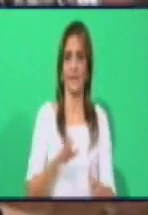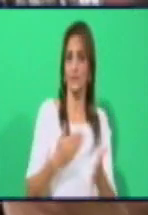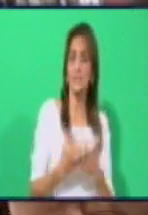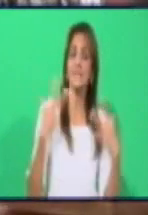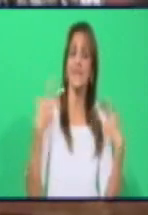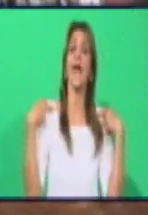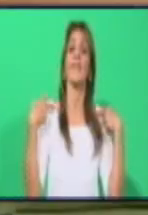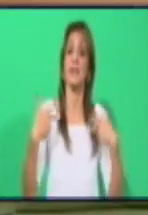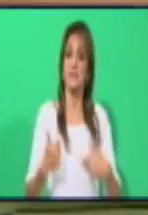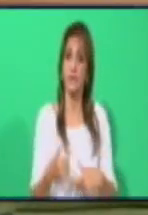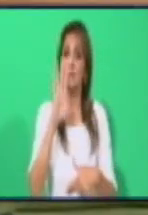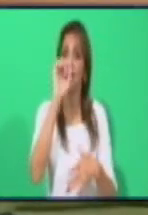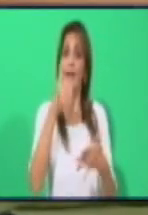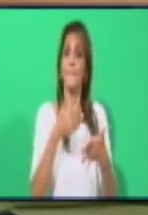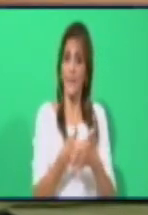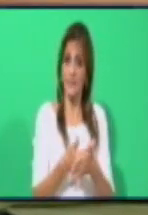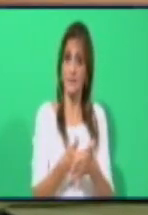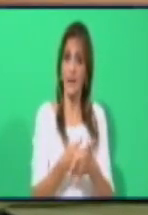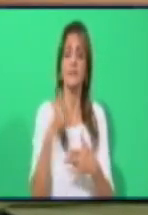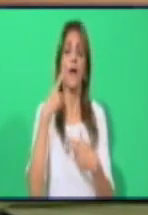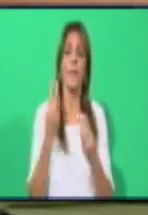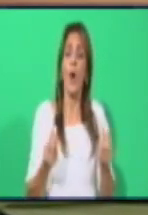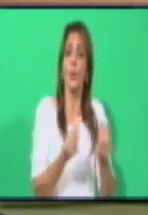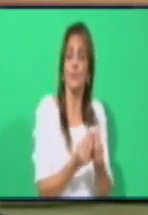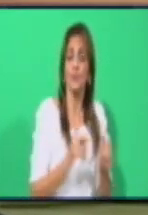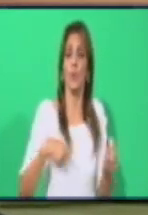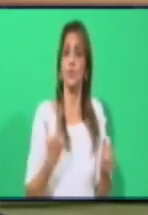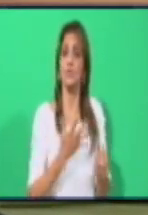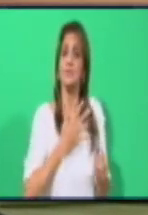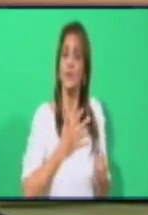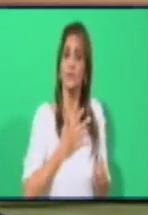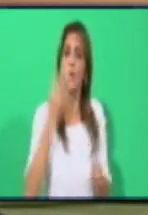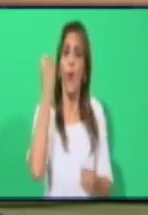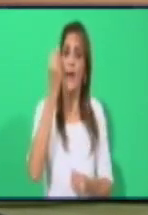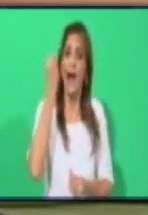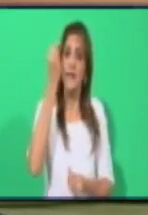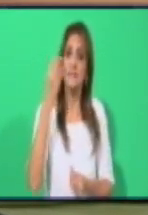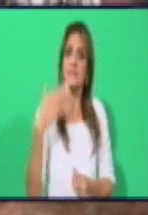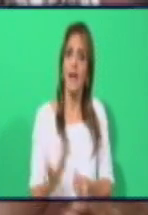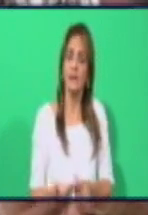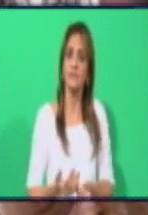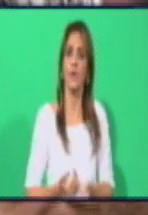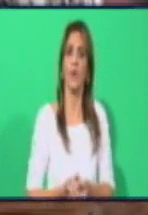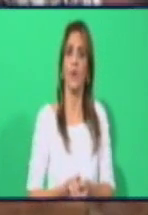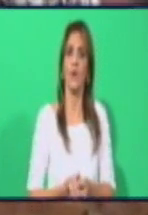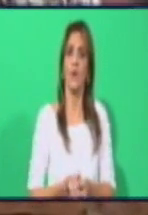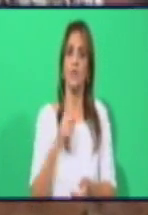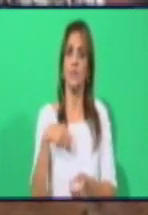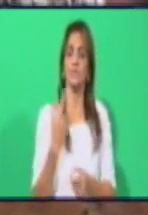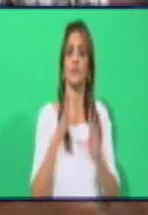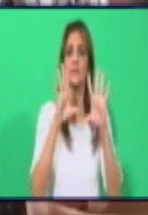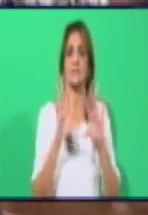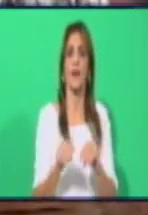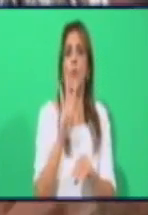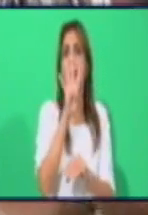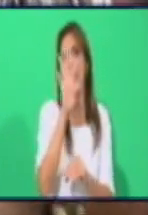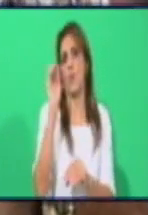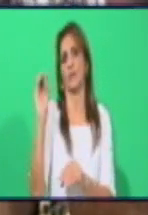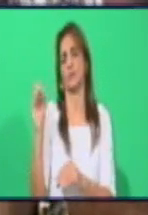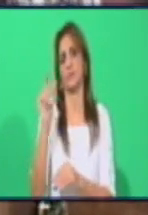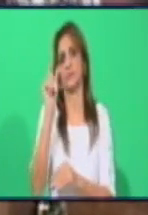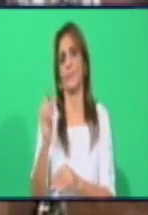análisis, tiene que instrumentar un grupo de medidas, pero llama la atención porque nosotros decíamos, bueno, hay 400 y tanto hoy anotado allí.